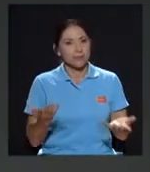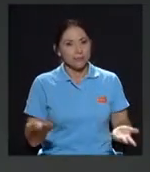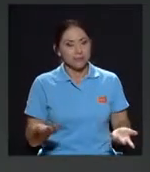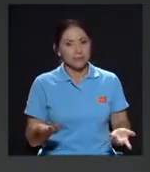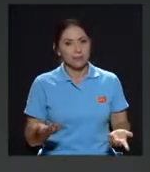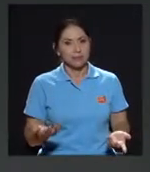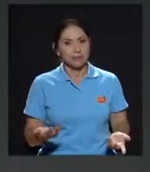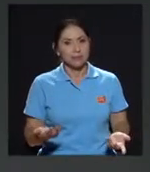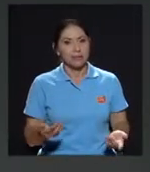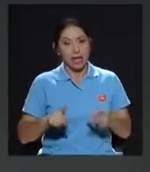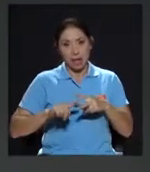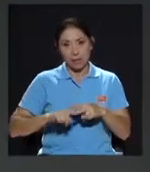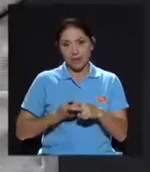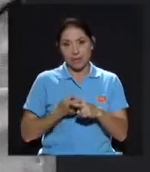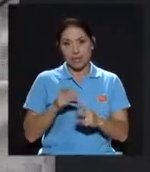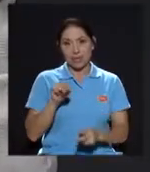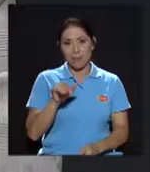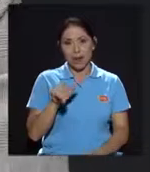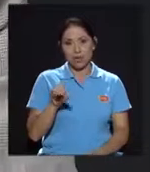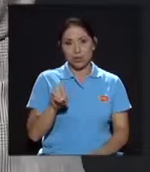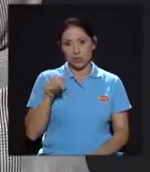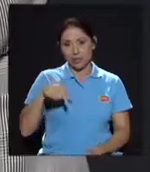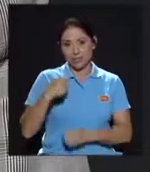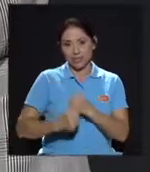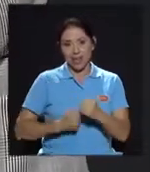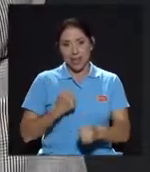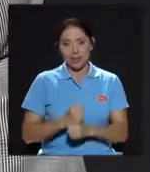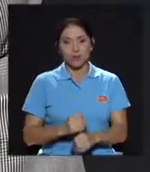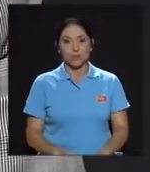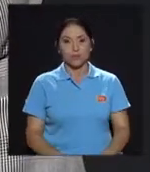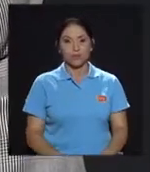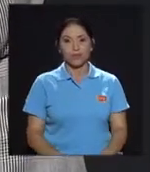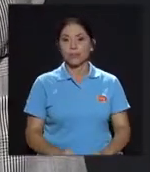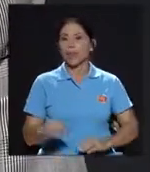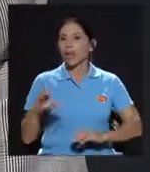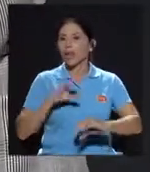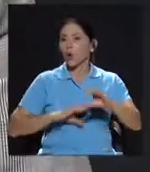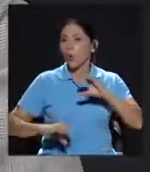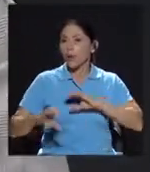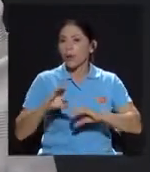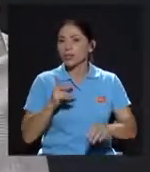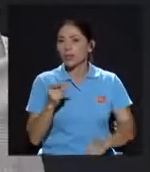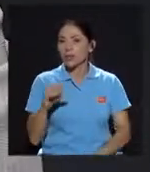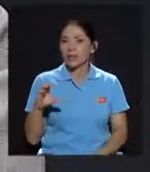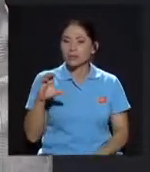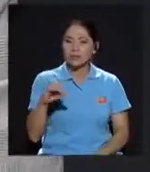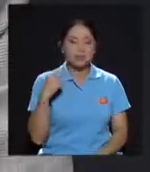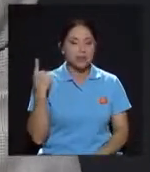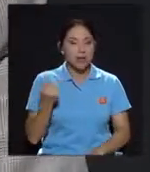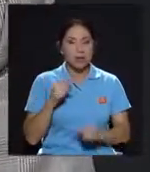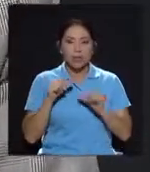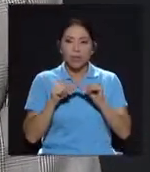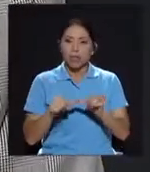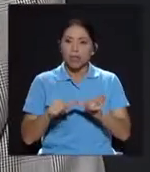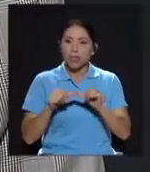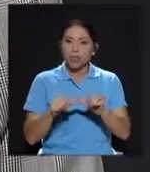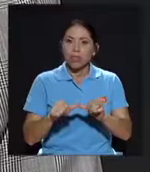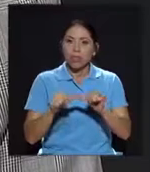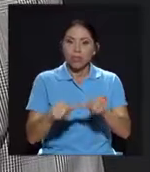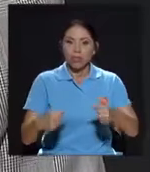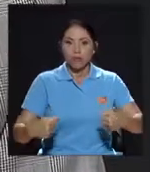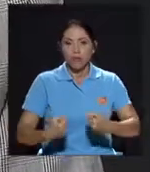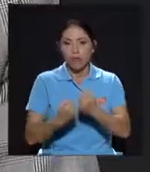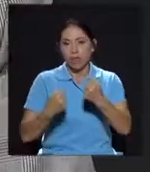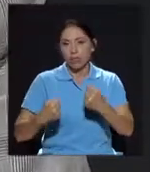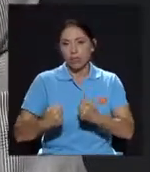a partir de mayo los retos en comercio e inversión son continuos lo que estamos nosotros